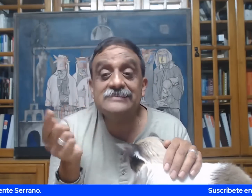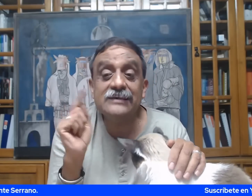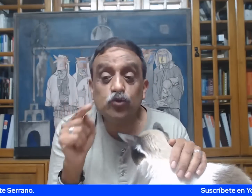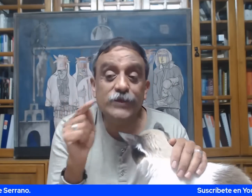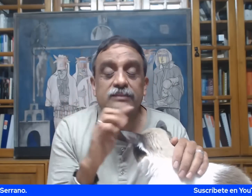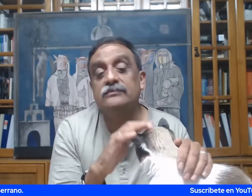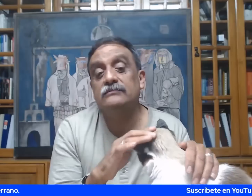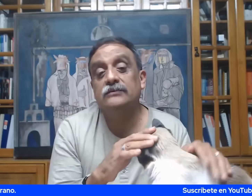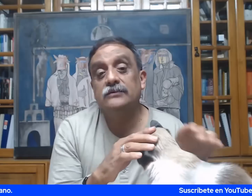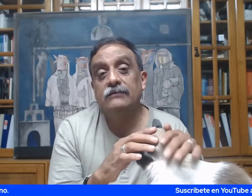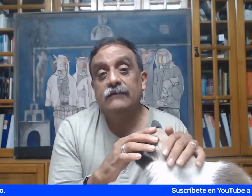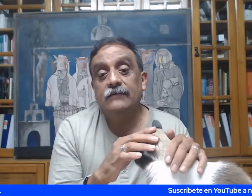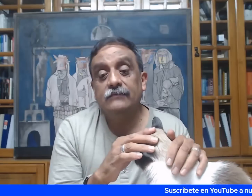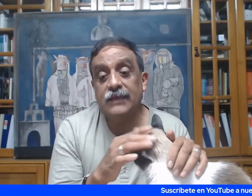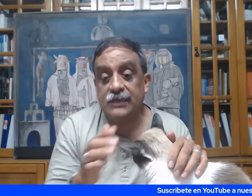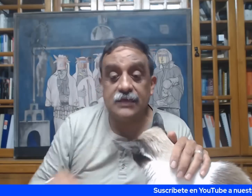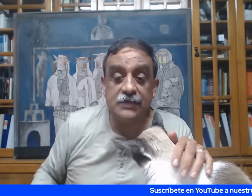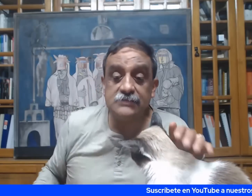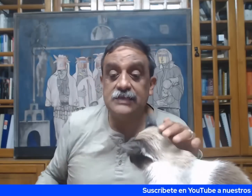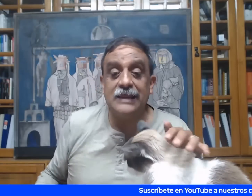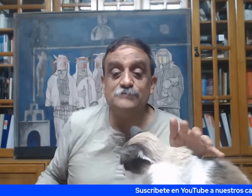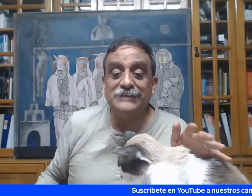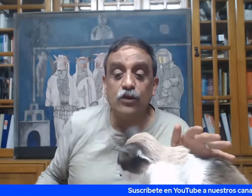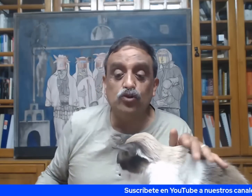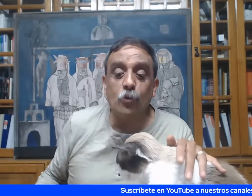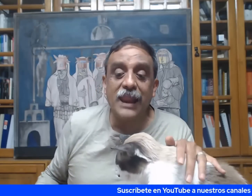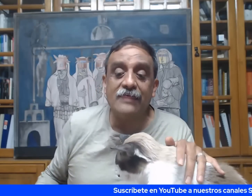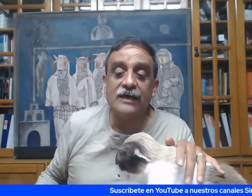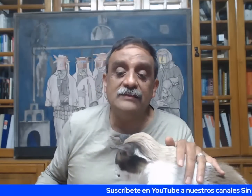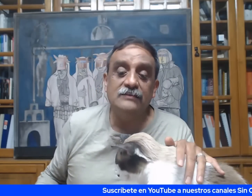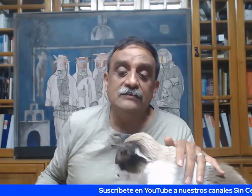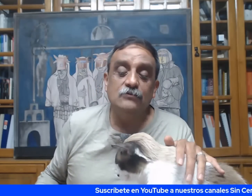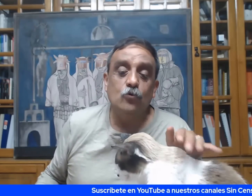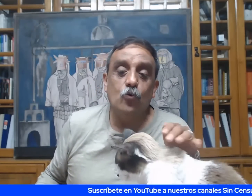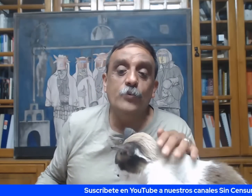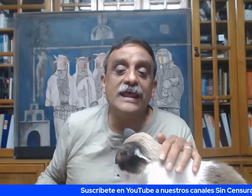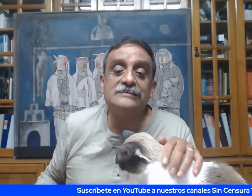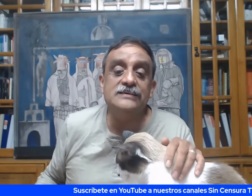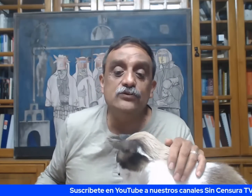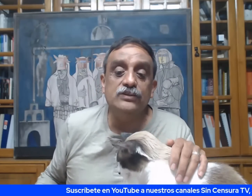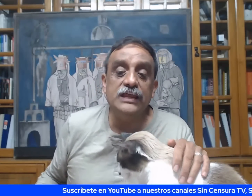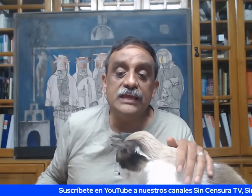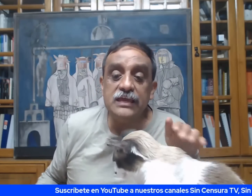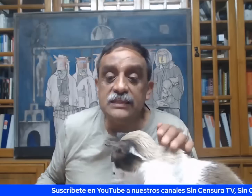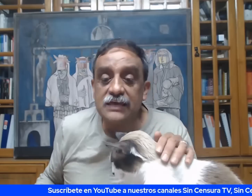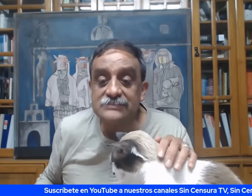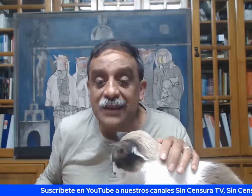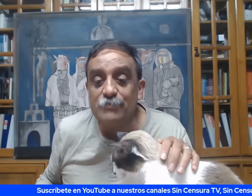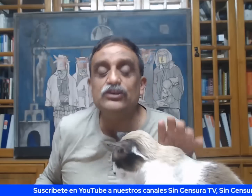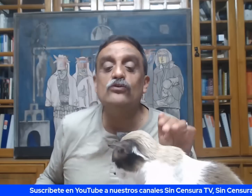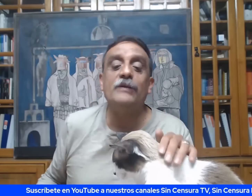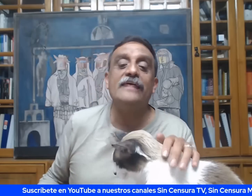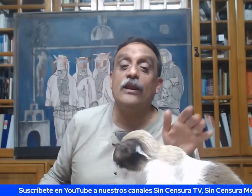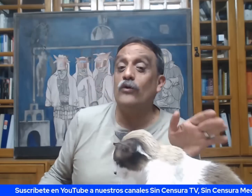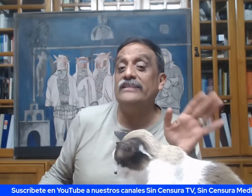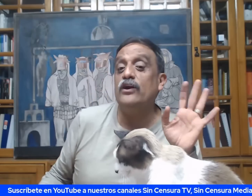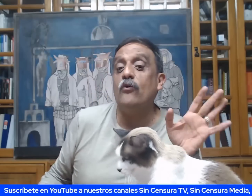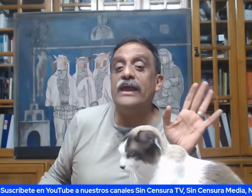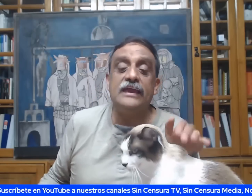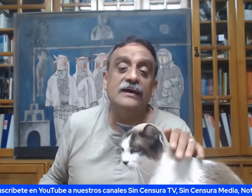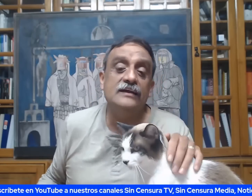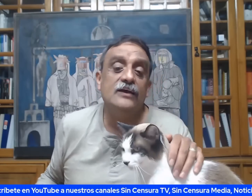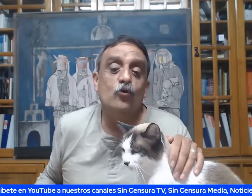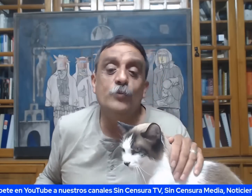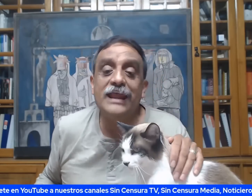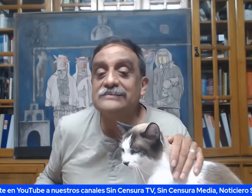que si ese tweet de que se las metieron doblada hubiera sido dirigida, se la metió doblada, lo que